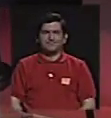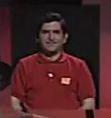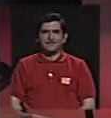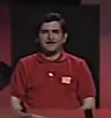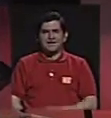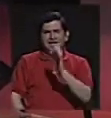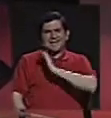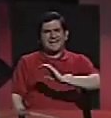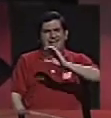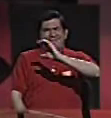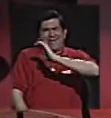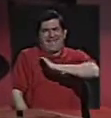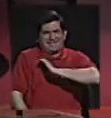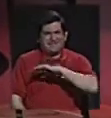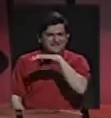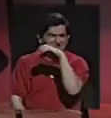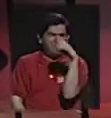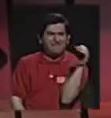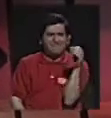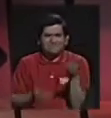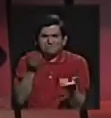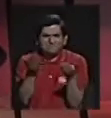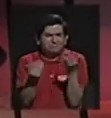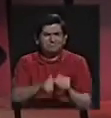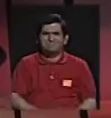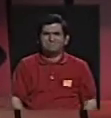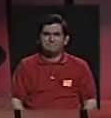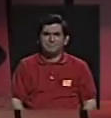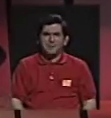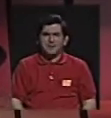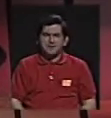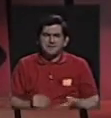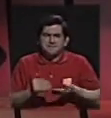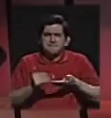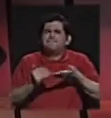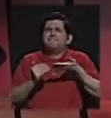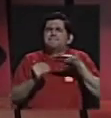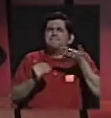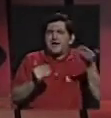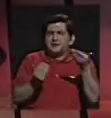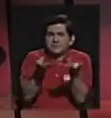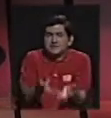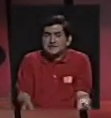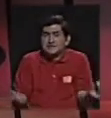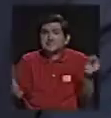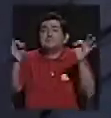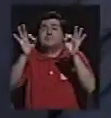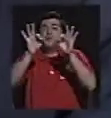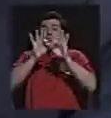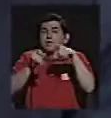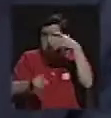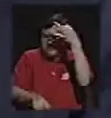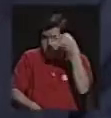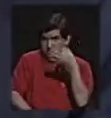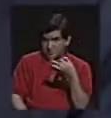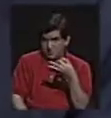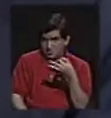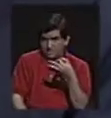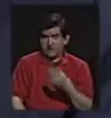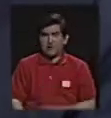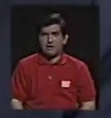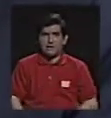¿Qué características o qué factores son fundamentales o son importantes